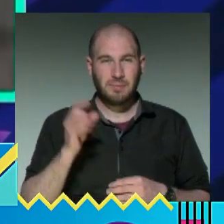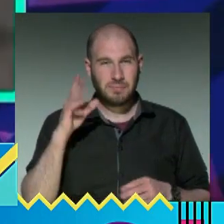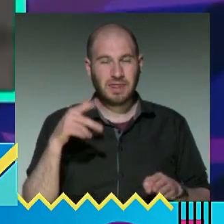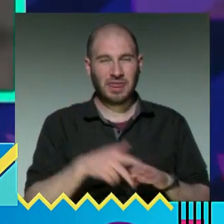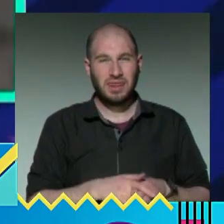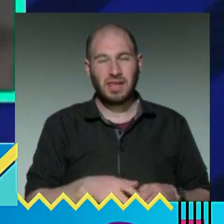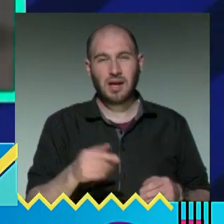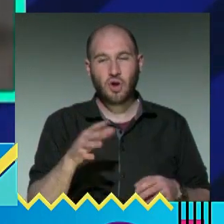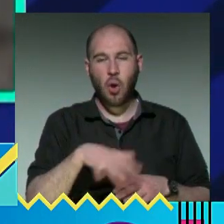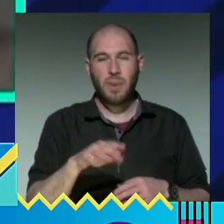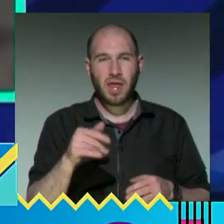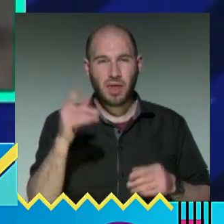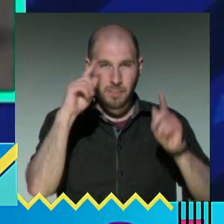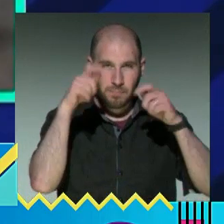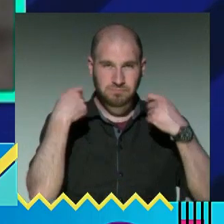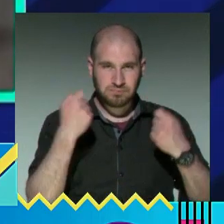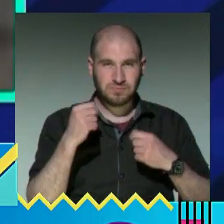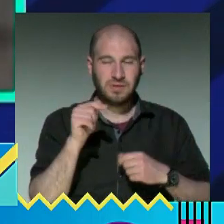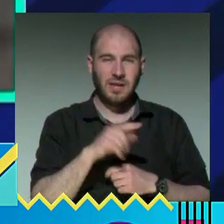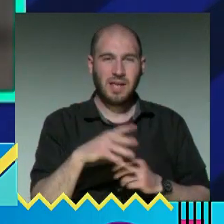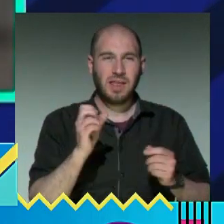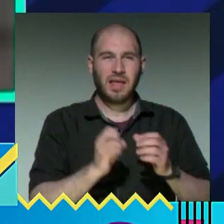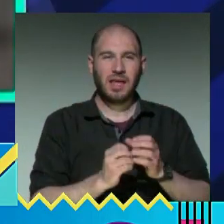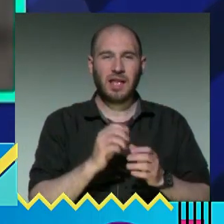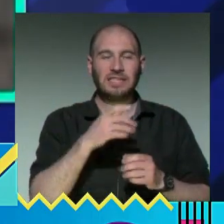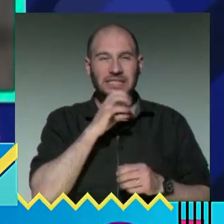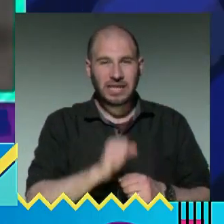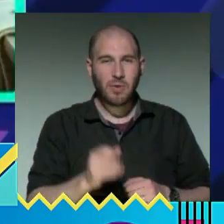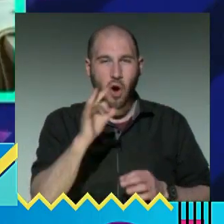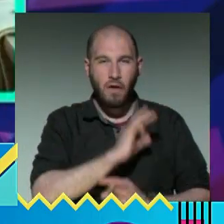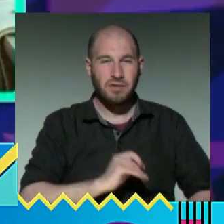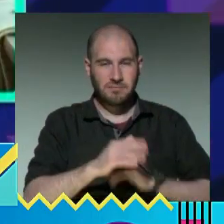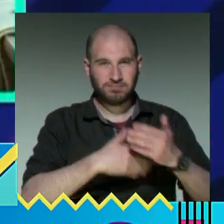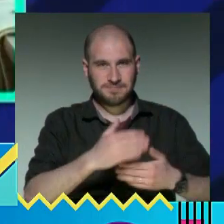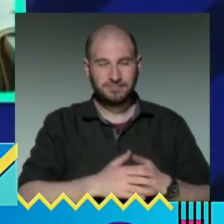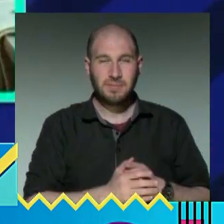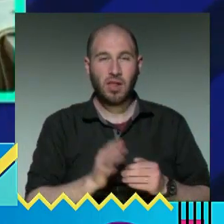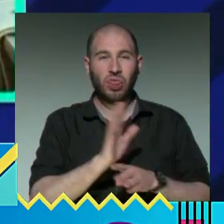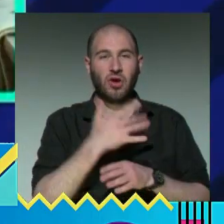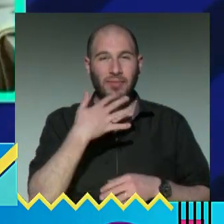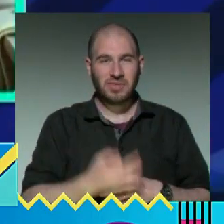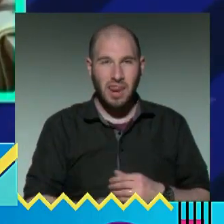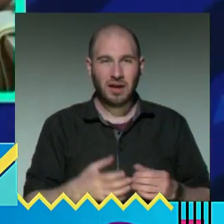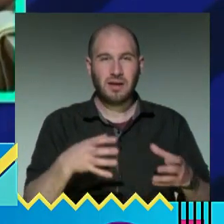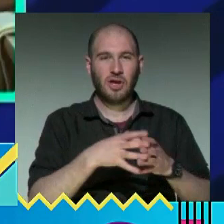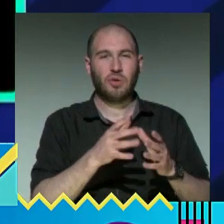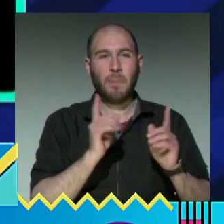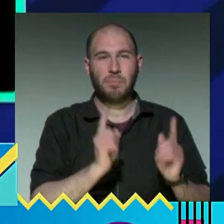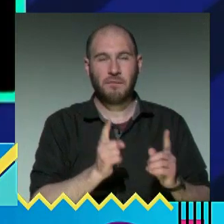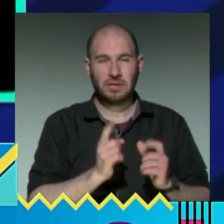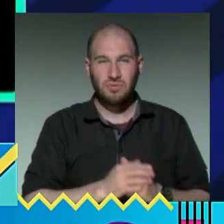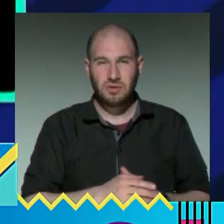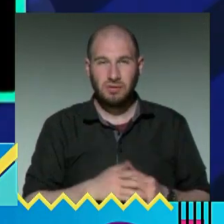sigue a una comunidad mapuche que se dedica a la cría de chivos y ovejas. En este documental vemos a un grupo de profesores